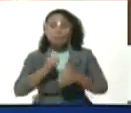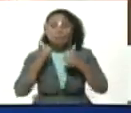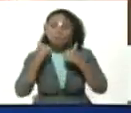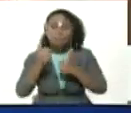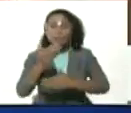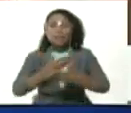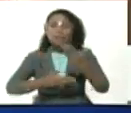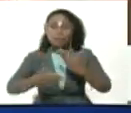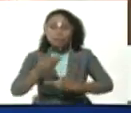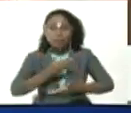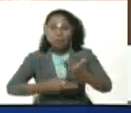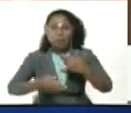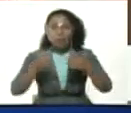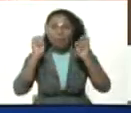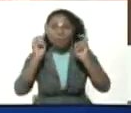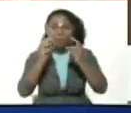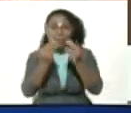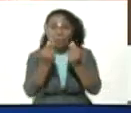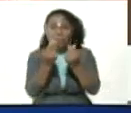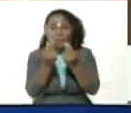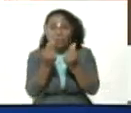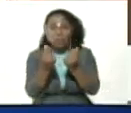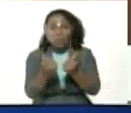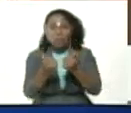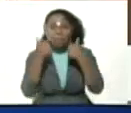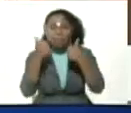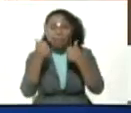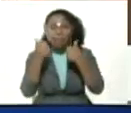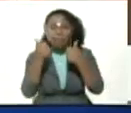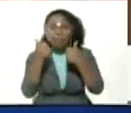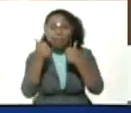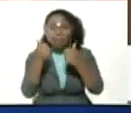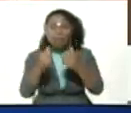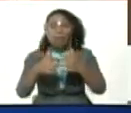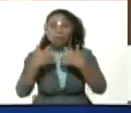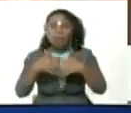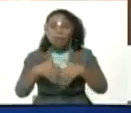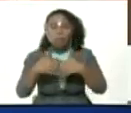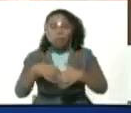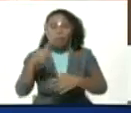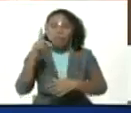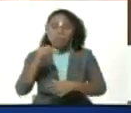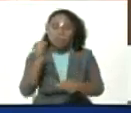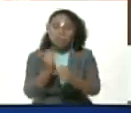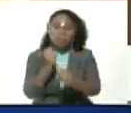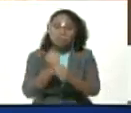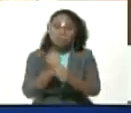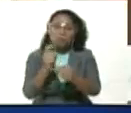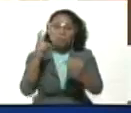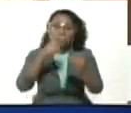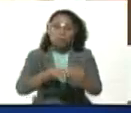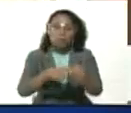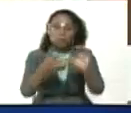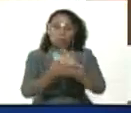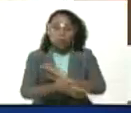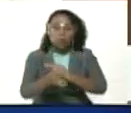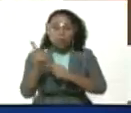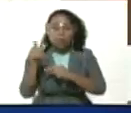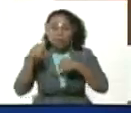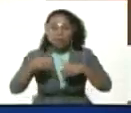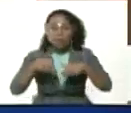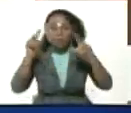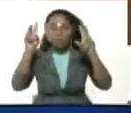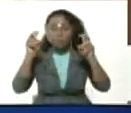servicios, productos, produce riqueza, pero produce empleo. Porque, por ejemplo, el establecimiento de esta